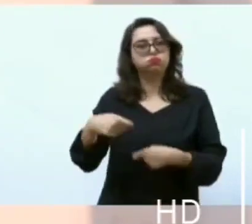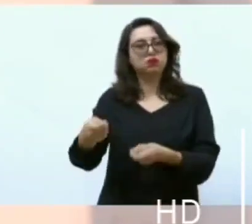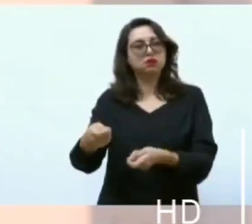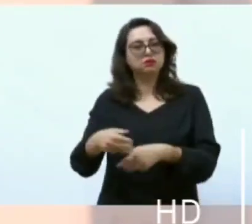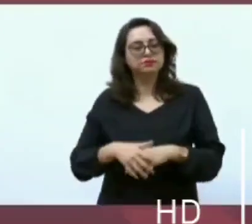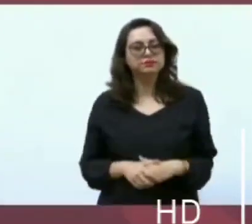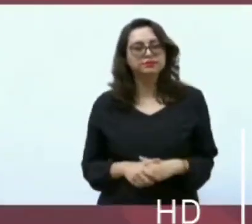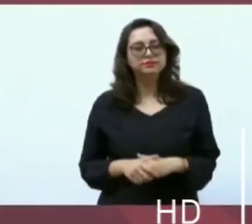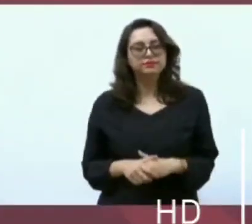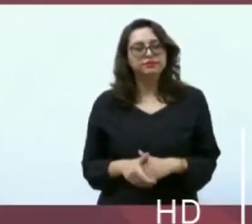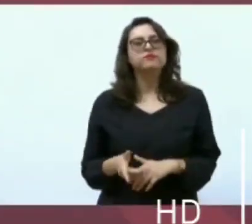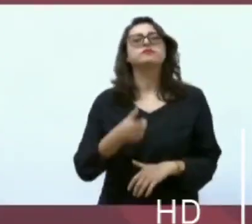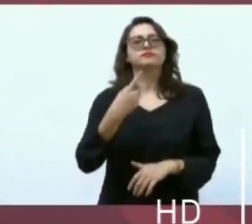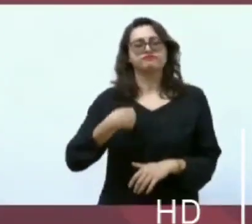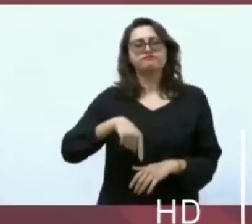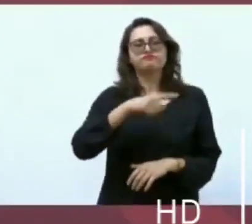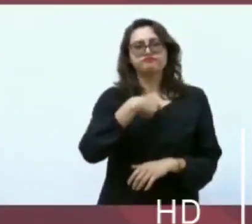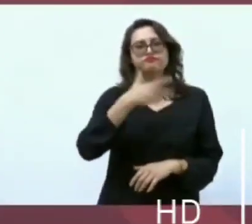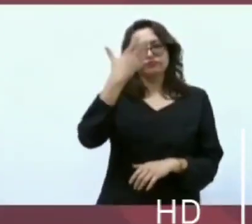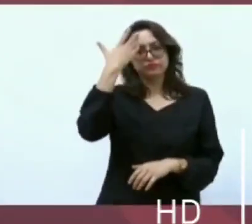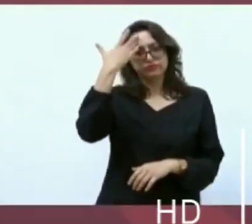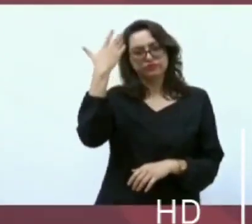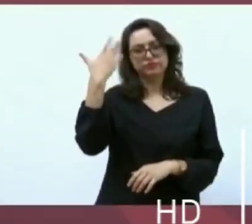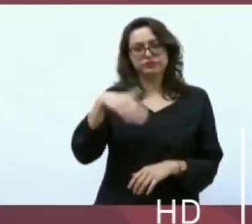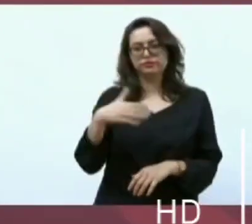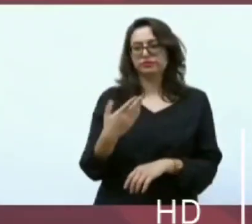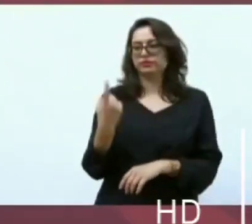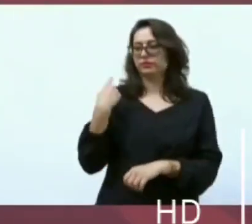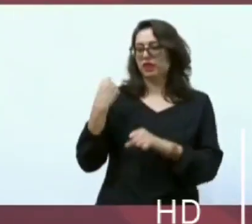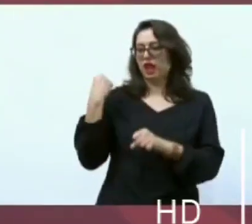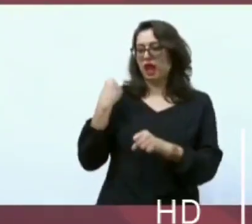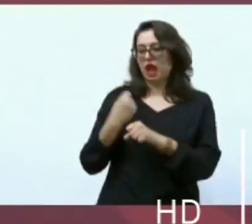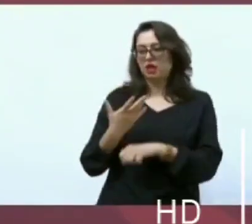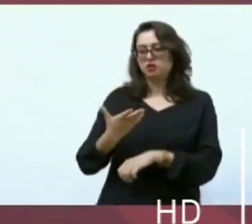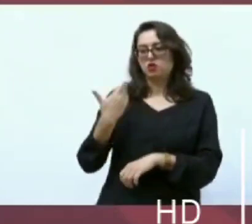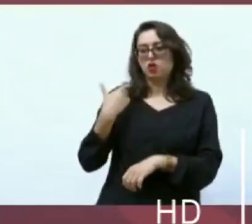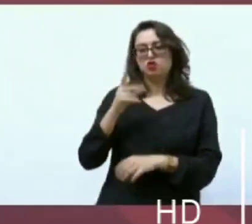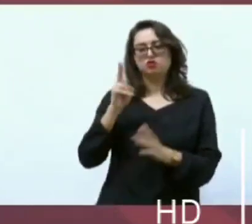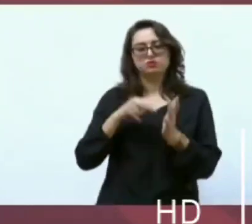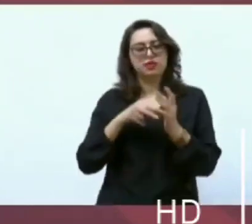Como sabemos, a consecuencia del sismo del 2017,